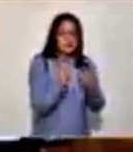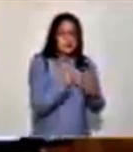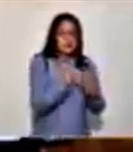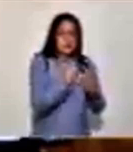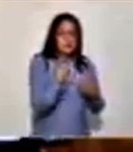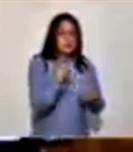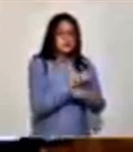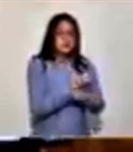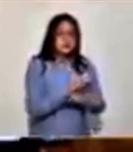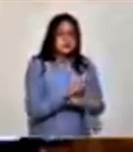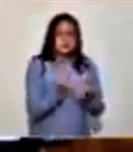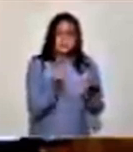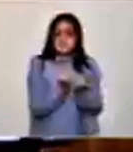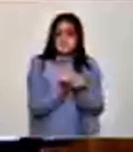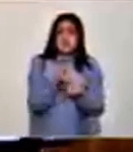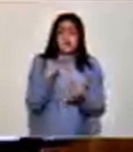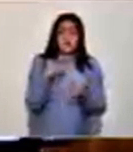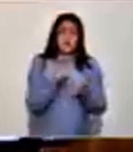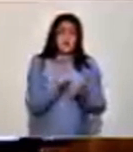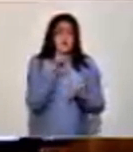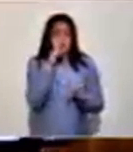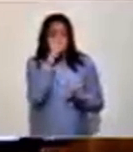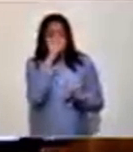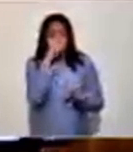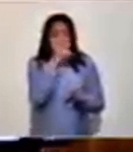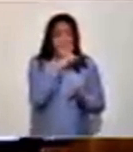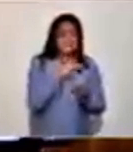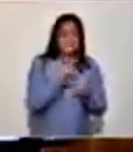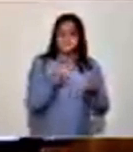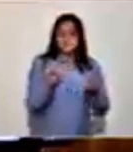sencillo, sin arrogancias.